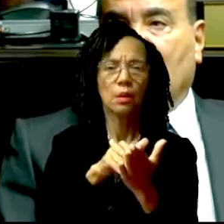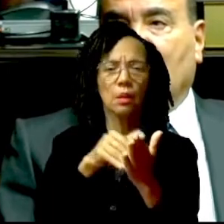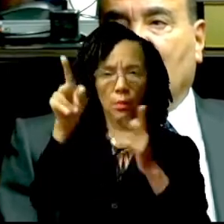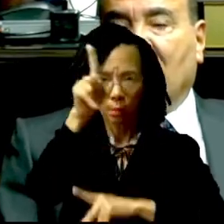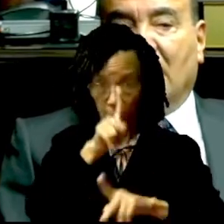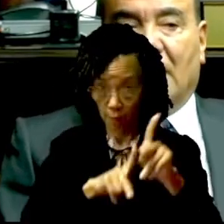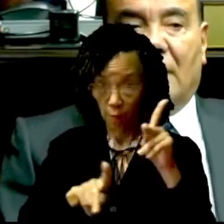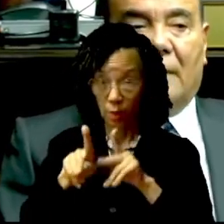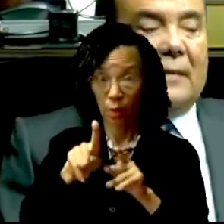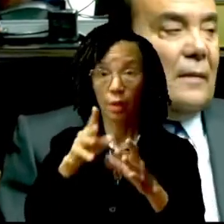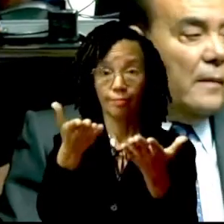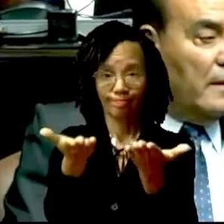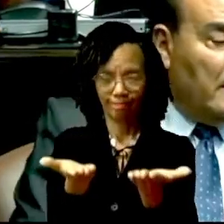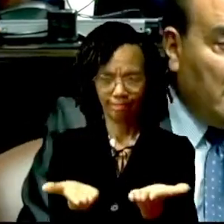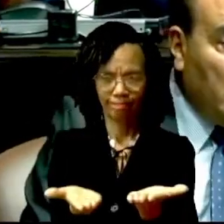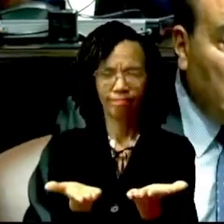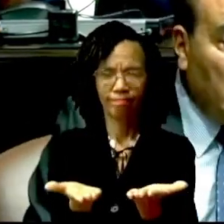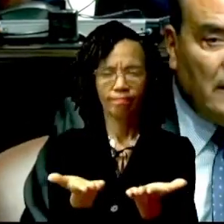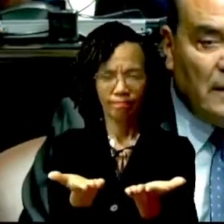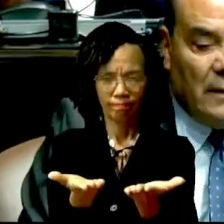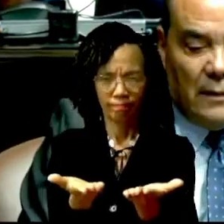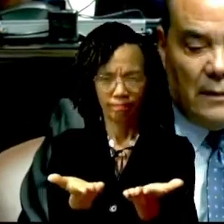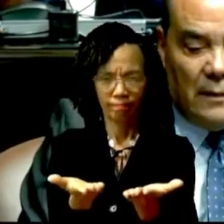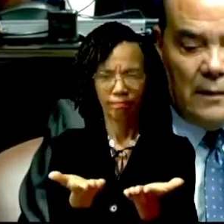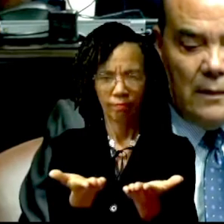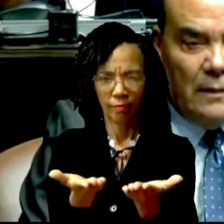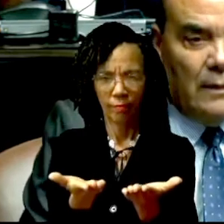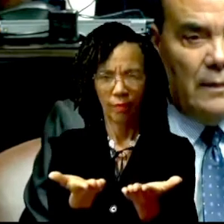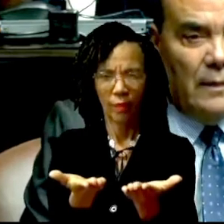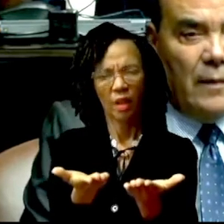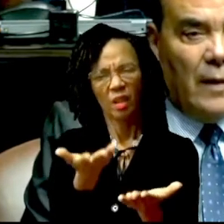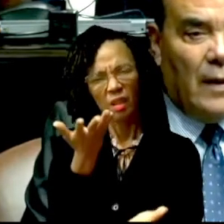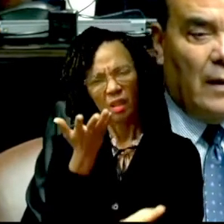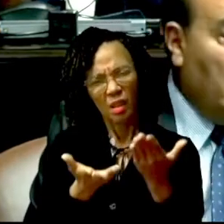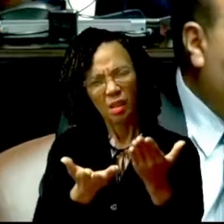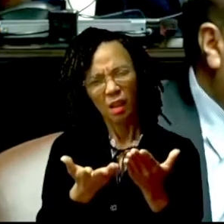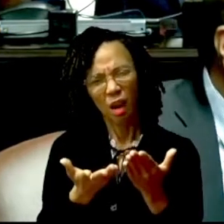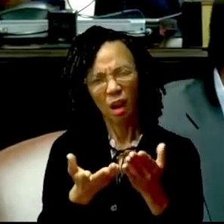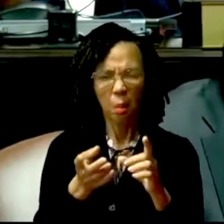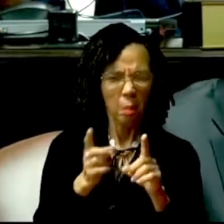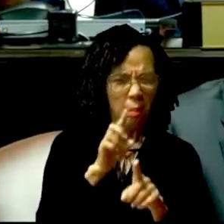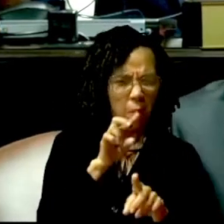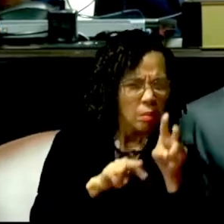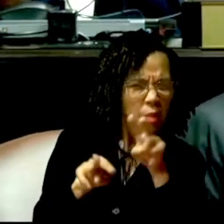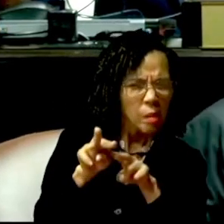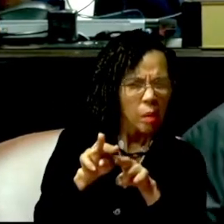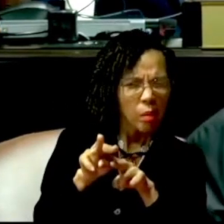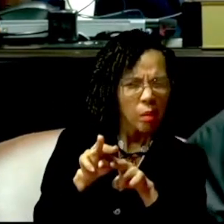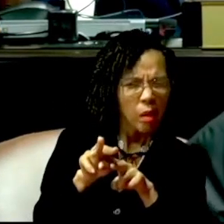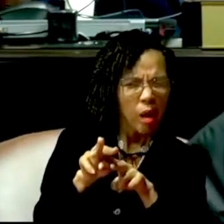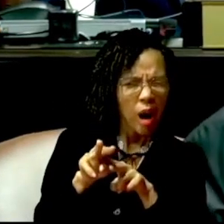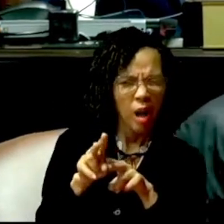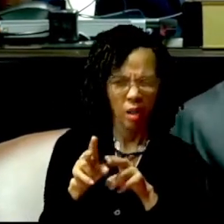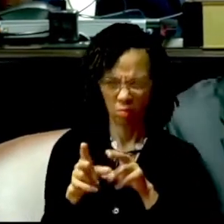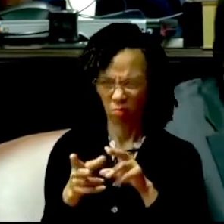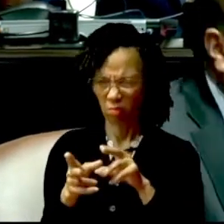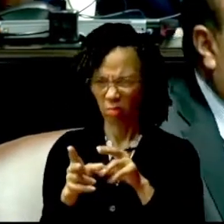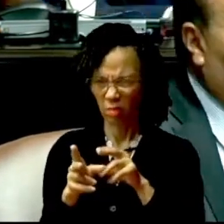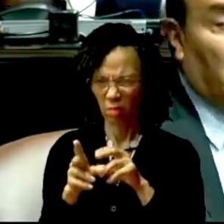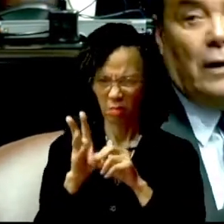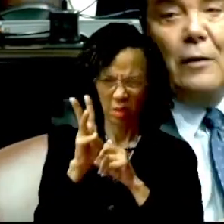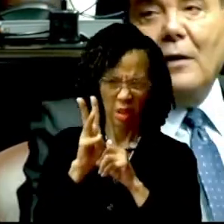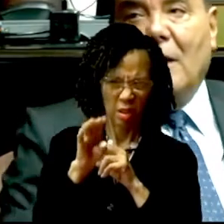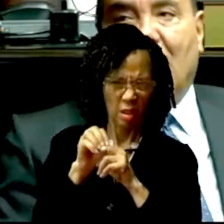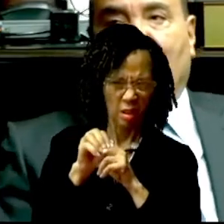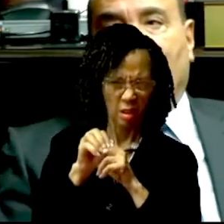80 mil, porque aunque vean una diferencia de 20 mil, estamos muy mal contados, principalmente en la provincia de